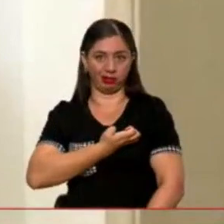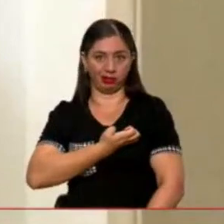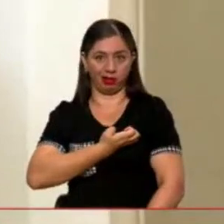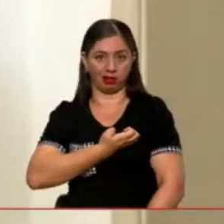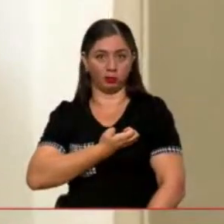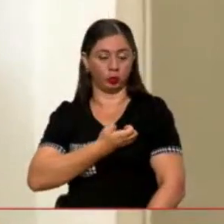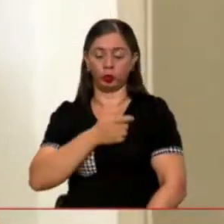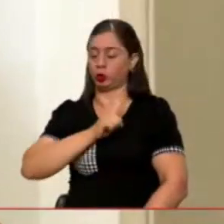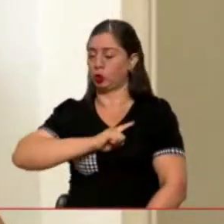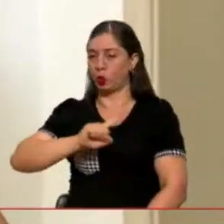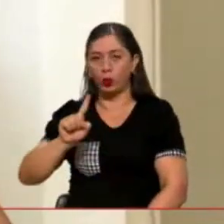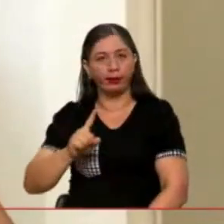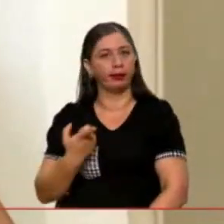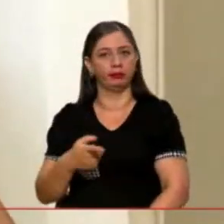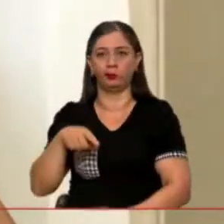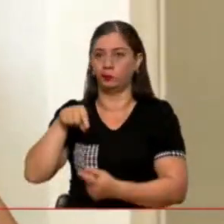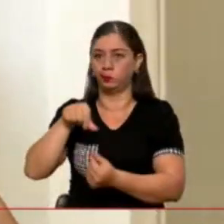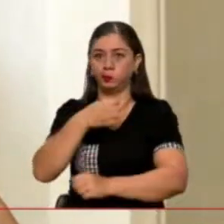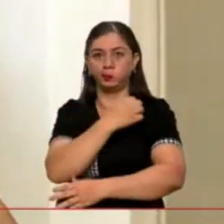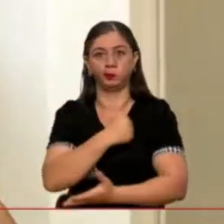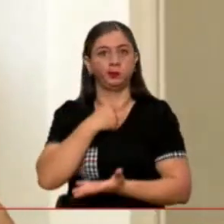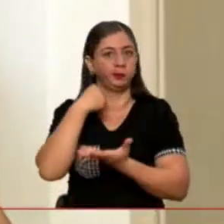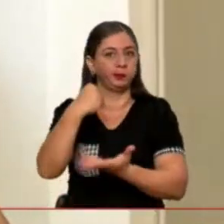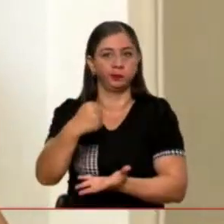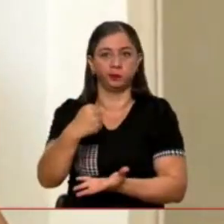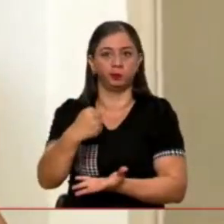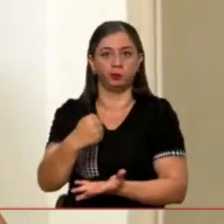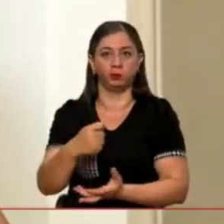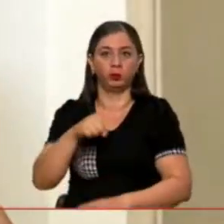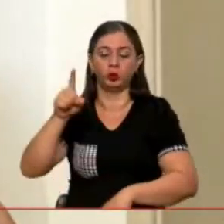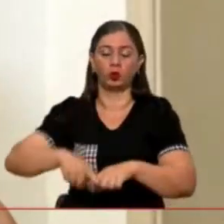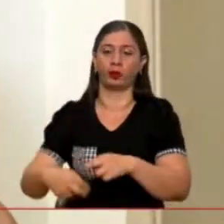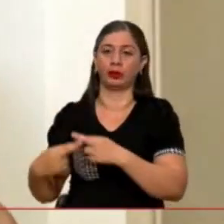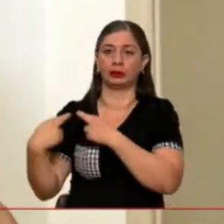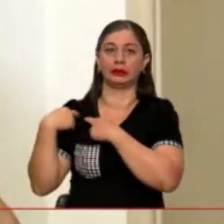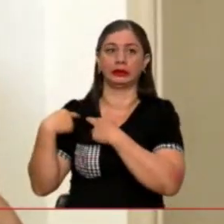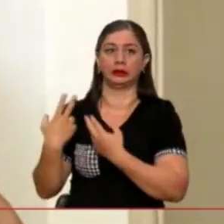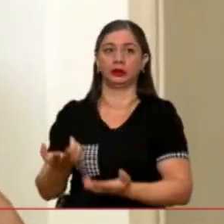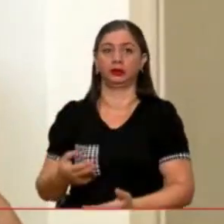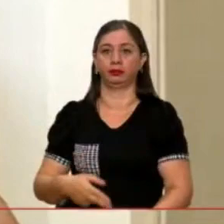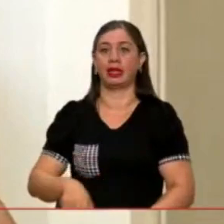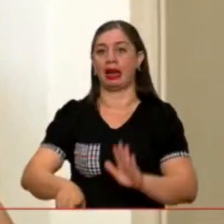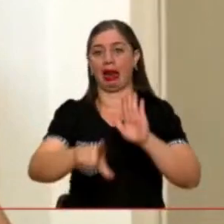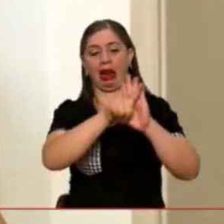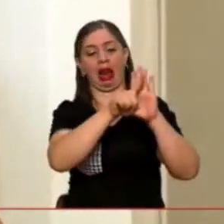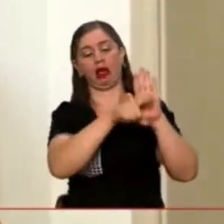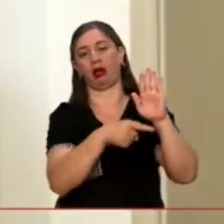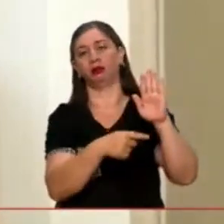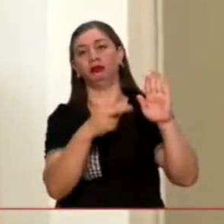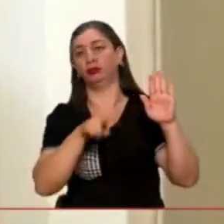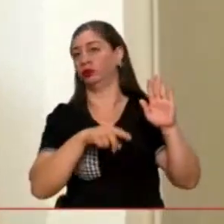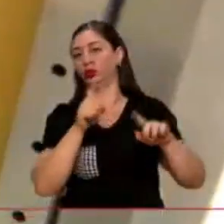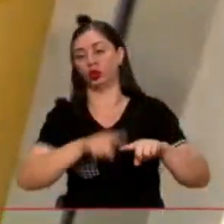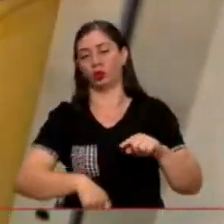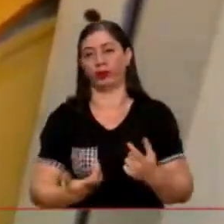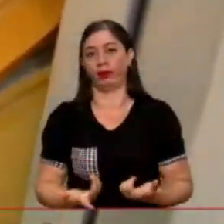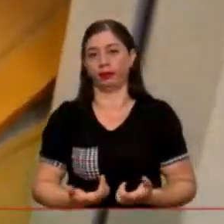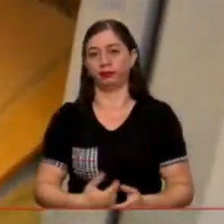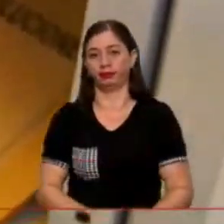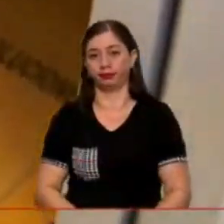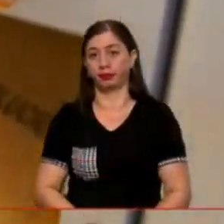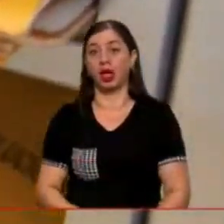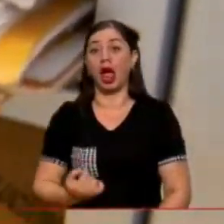orientar presupuestos si no tienen facultades. Es una restricción de orden legal. Hasta cuando nosotros no